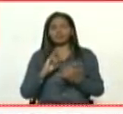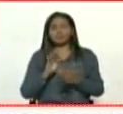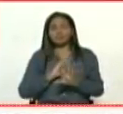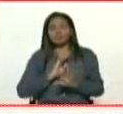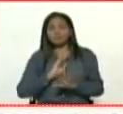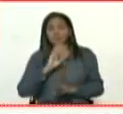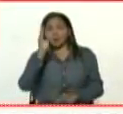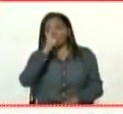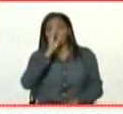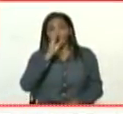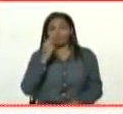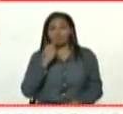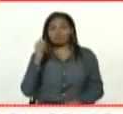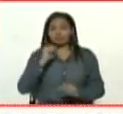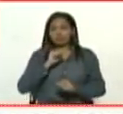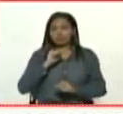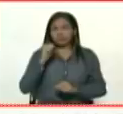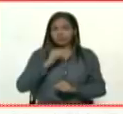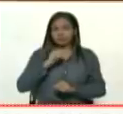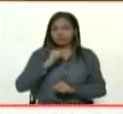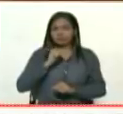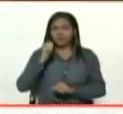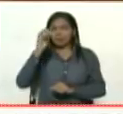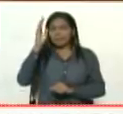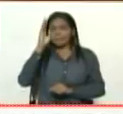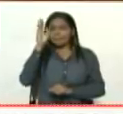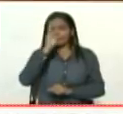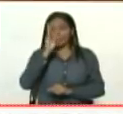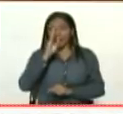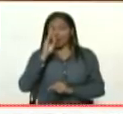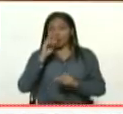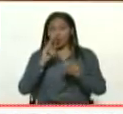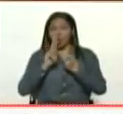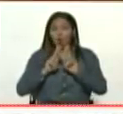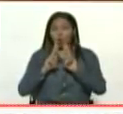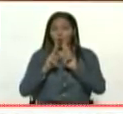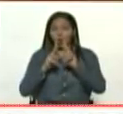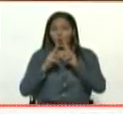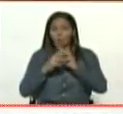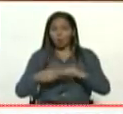Ah, superintendente. Banco universal, banco integral.